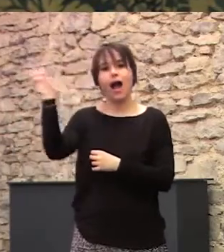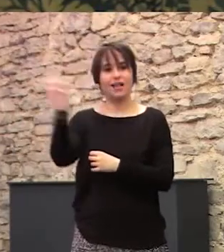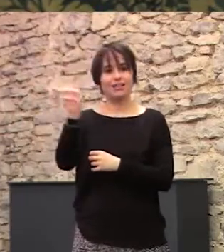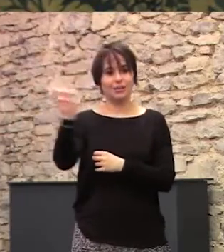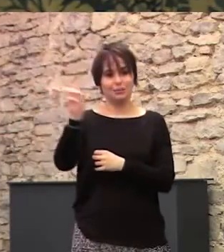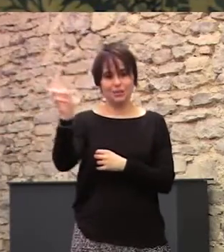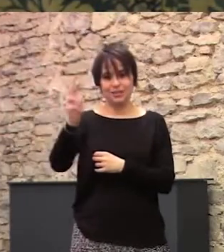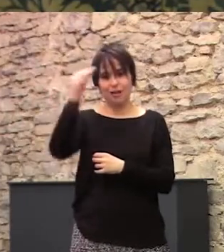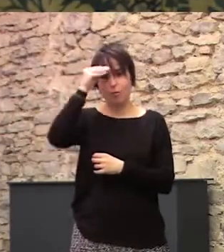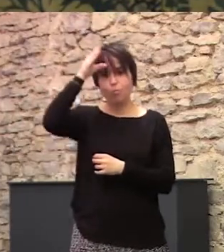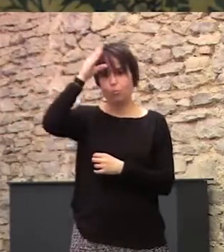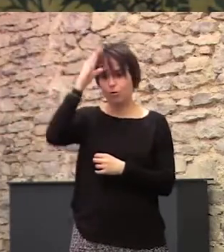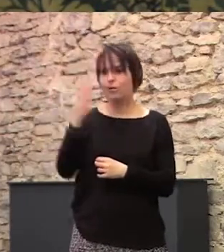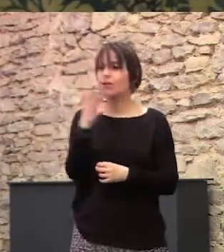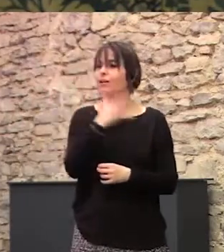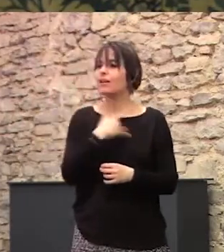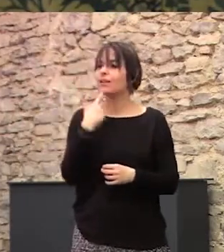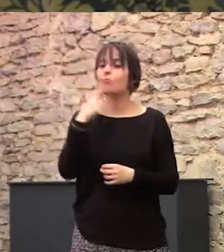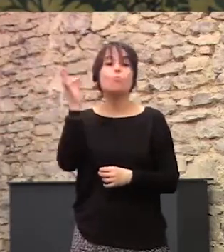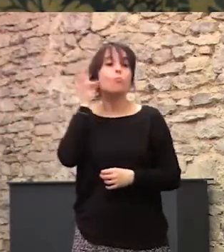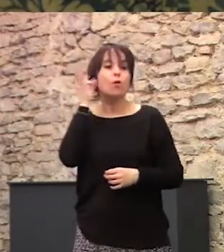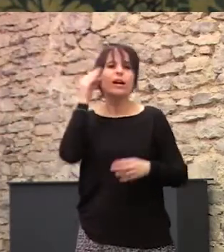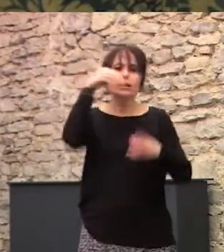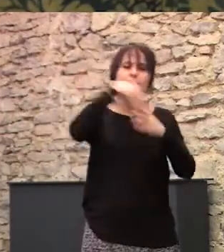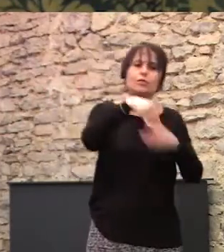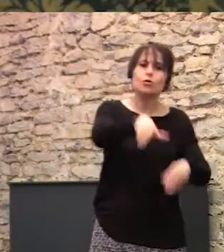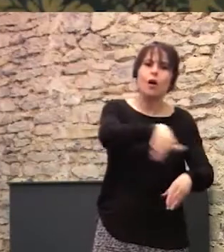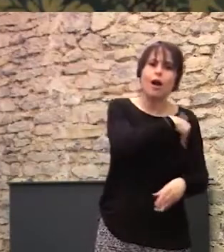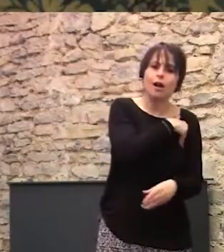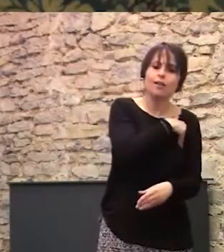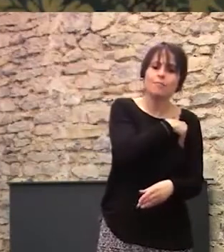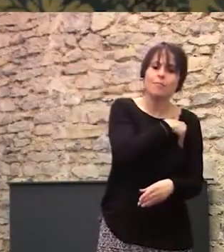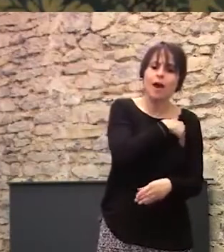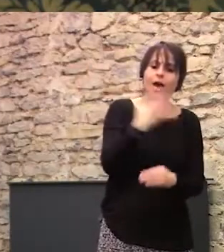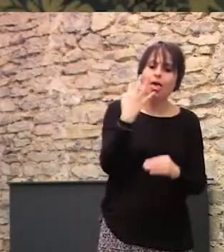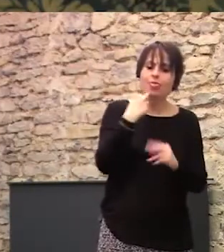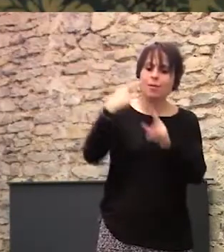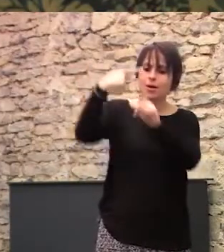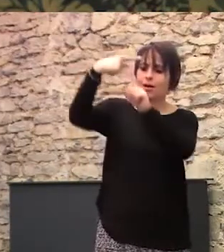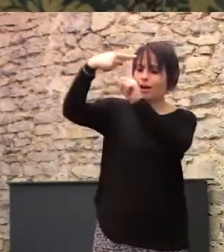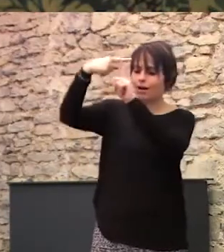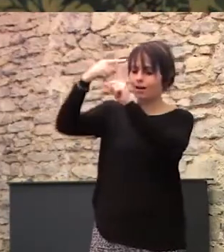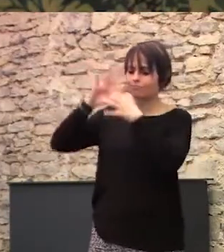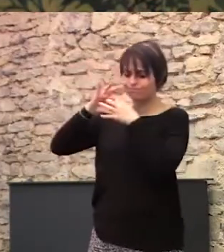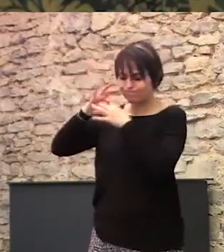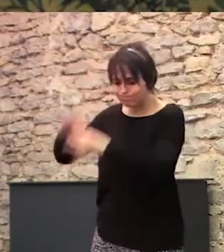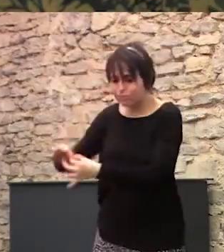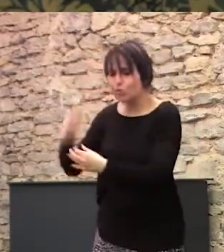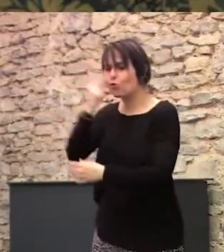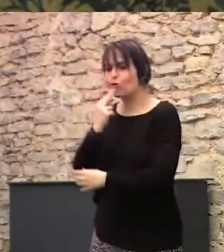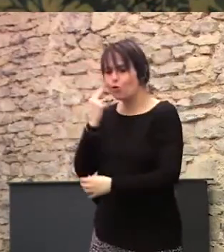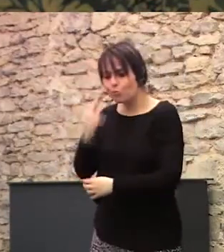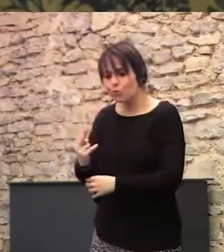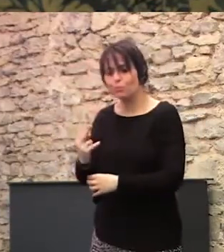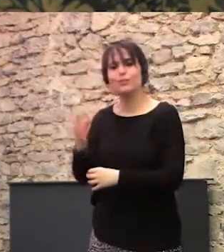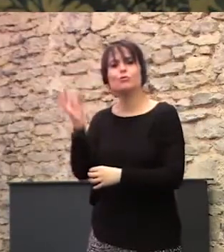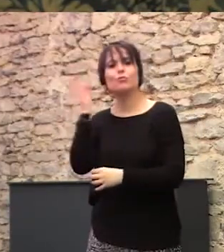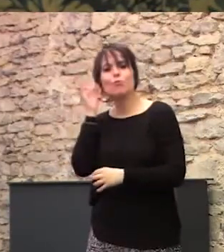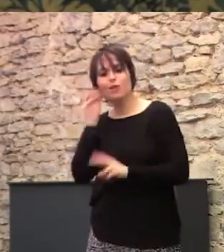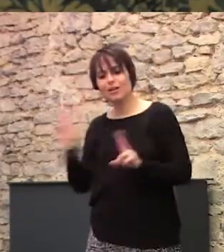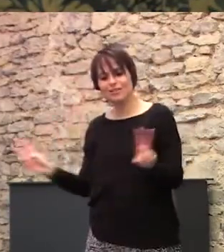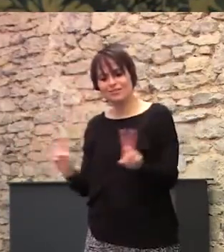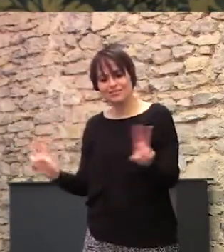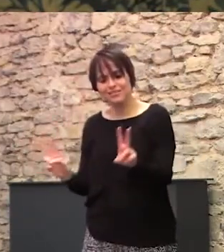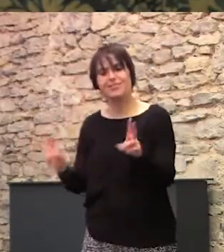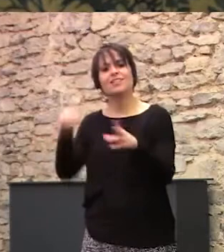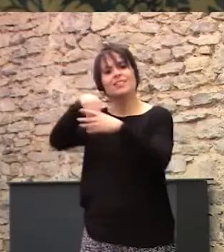las mujeres que están en las academias tienen que bajar y comprometerse con las luchas de las mujeres que están en las